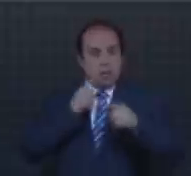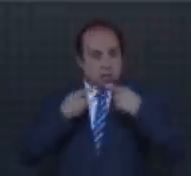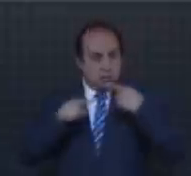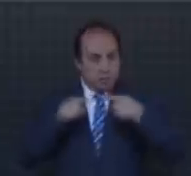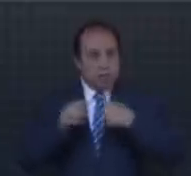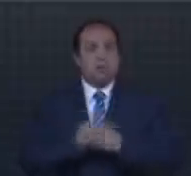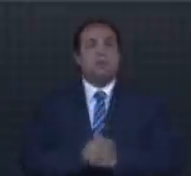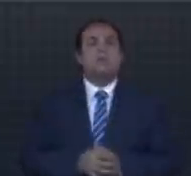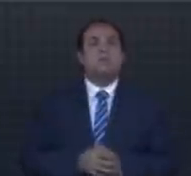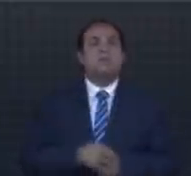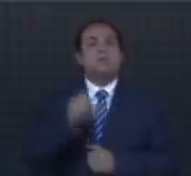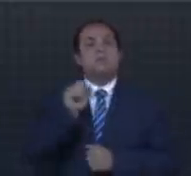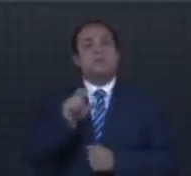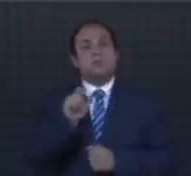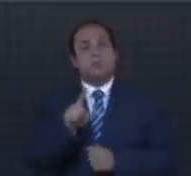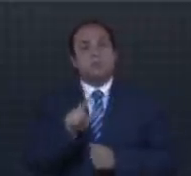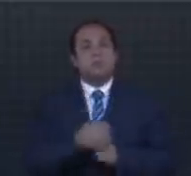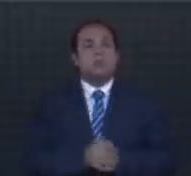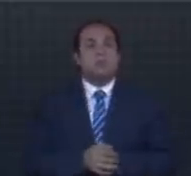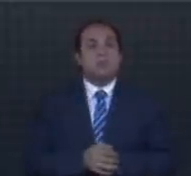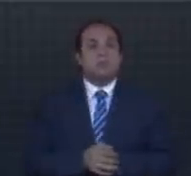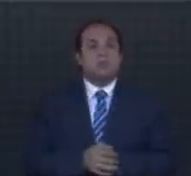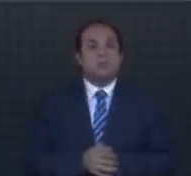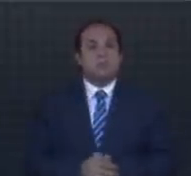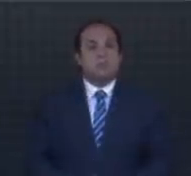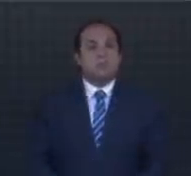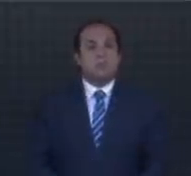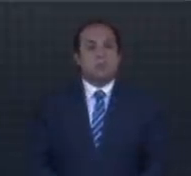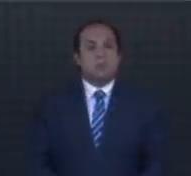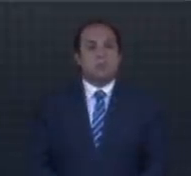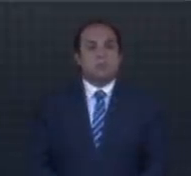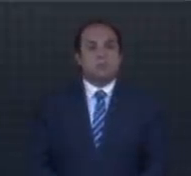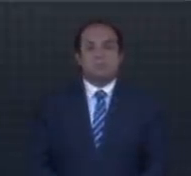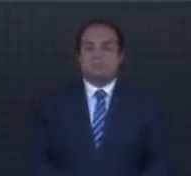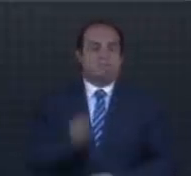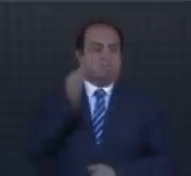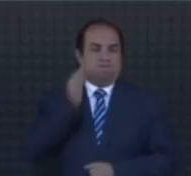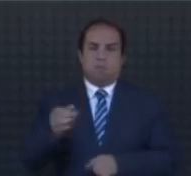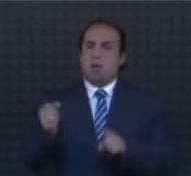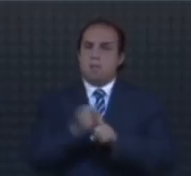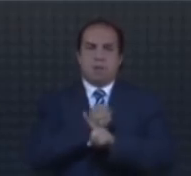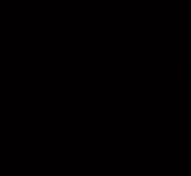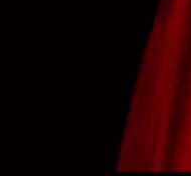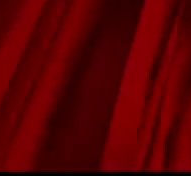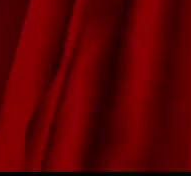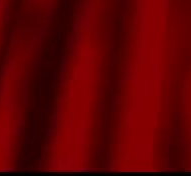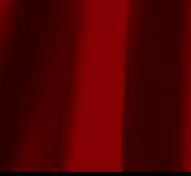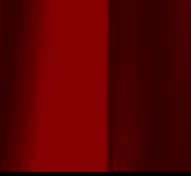y, por supuesto, que condenamos la violencia venga de donde venga.